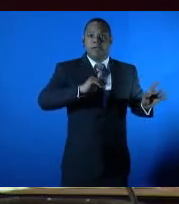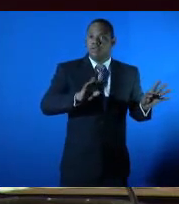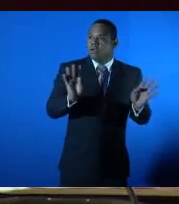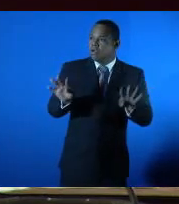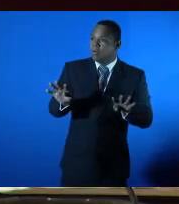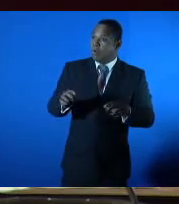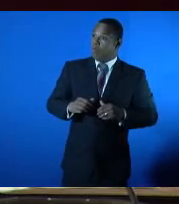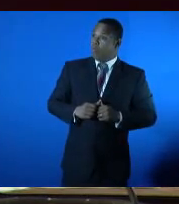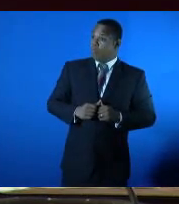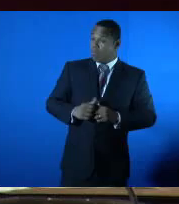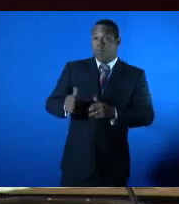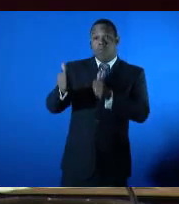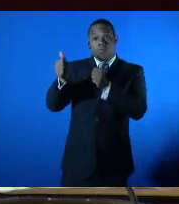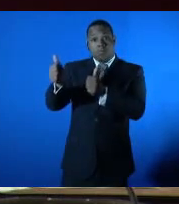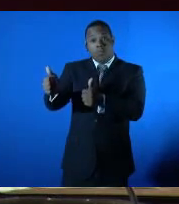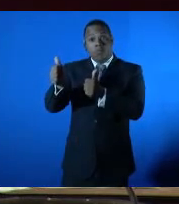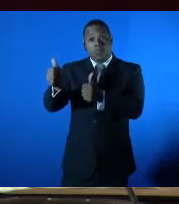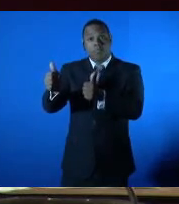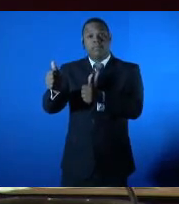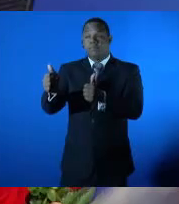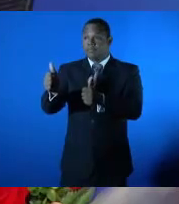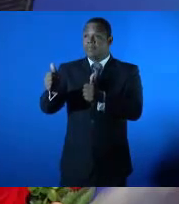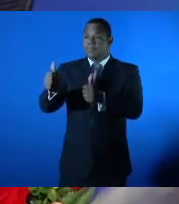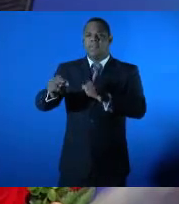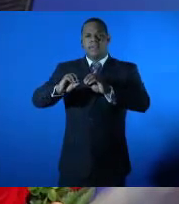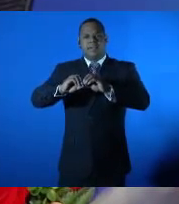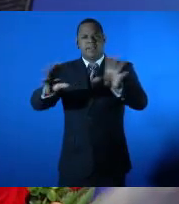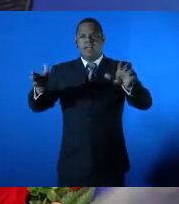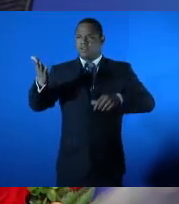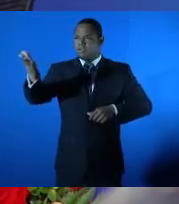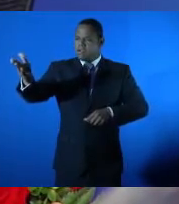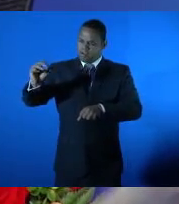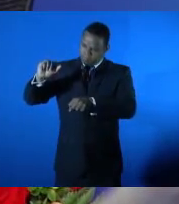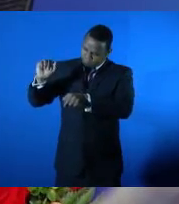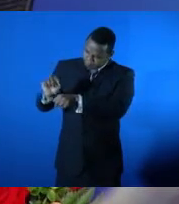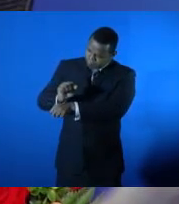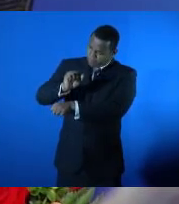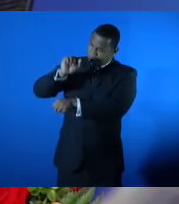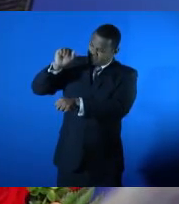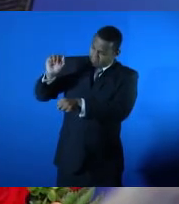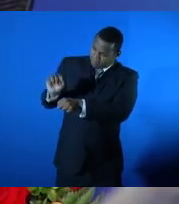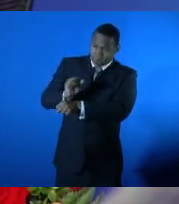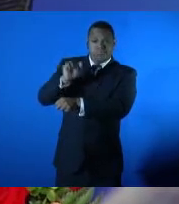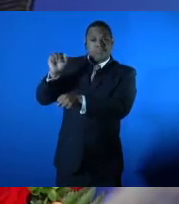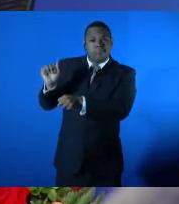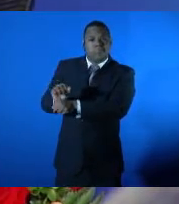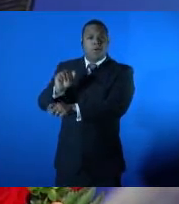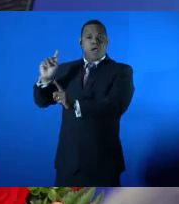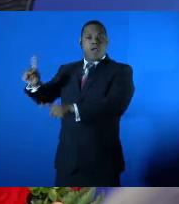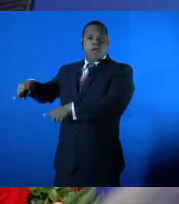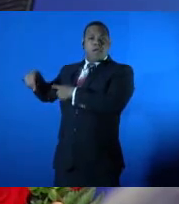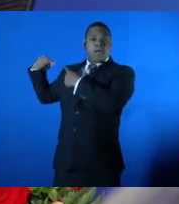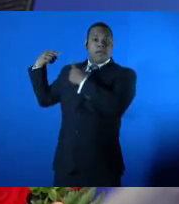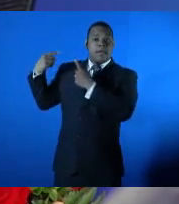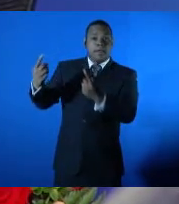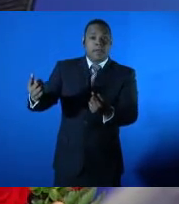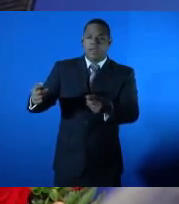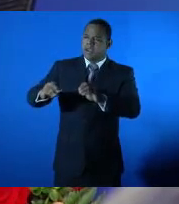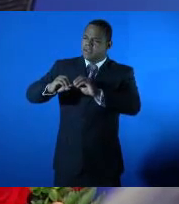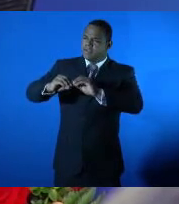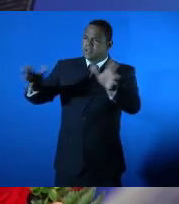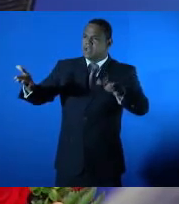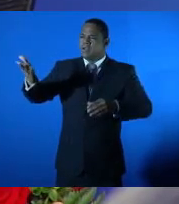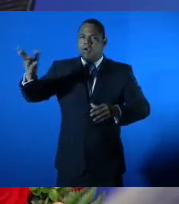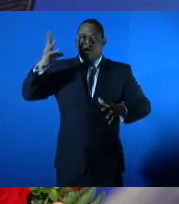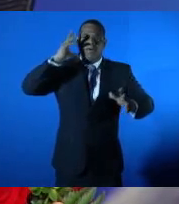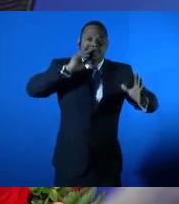es decir, con una enorme capacidad de trabajo duro y, asimismo, una plena comprensión de